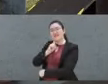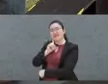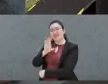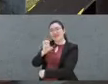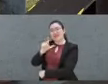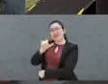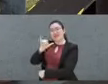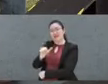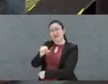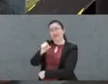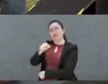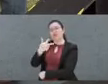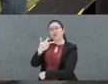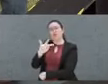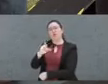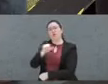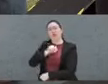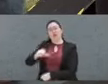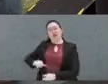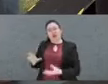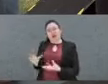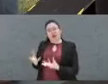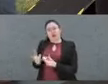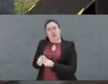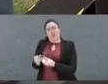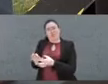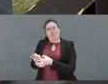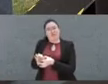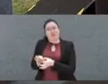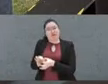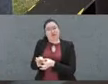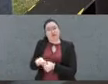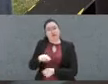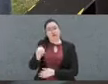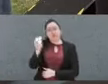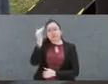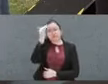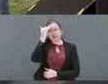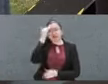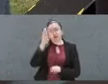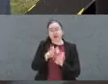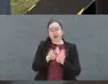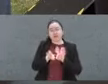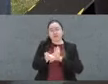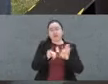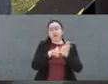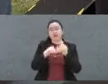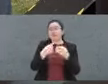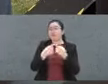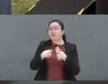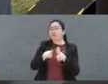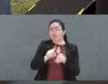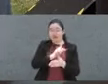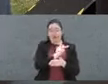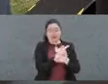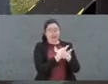de 8 alcaldías en la capital del país, ¿considerarían que su estrategia puede ser distinta a los planes que tiene el